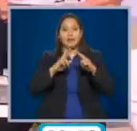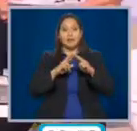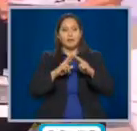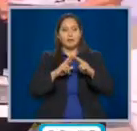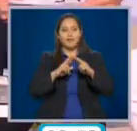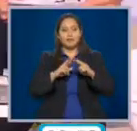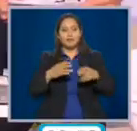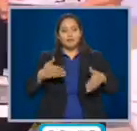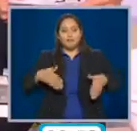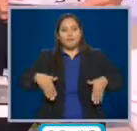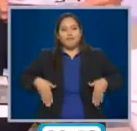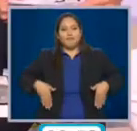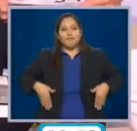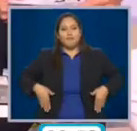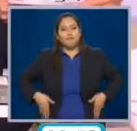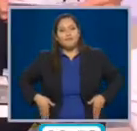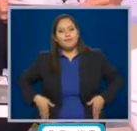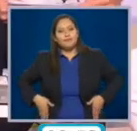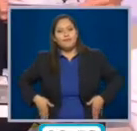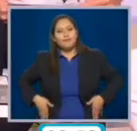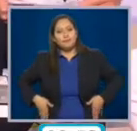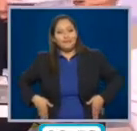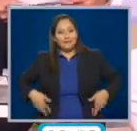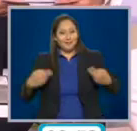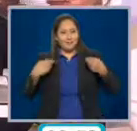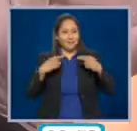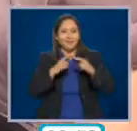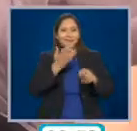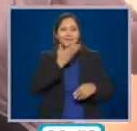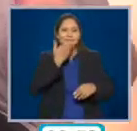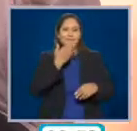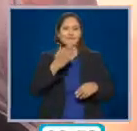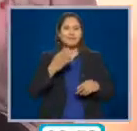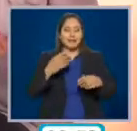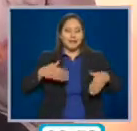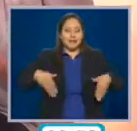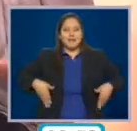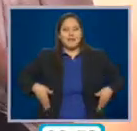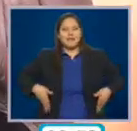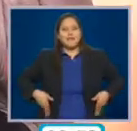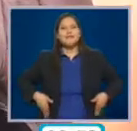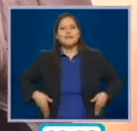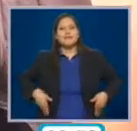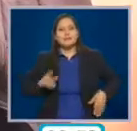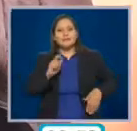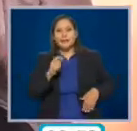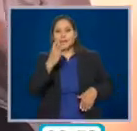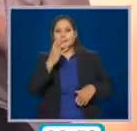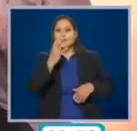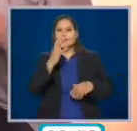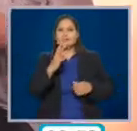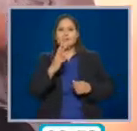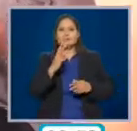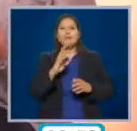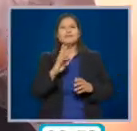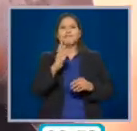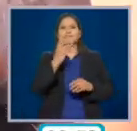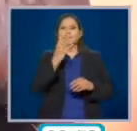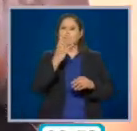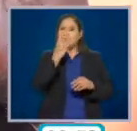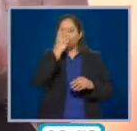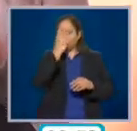a meter las manos en los bolsillos Sí. de los sacos, ¿no? Y esta es una postura de intimidación, es una postura